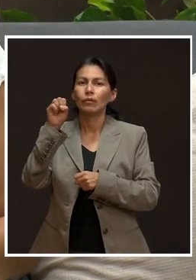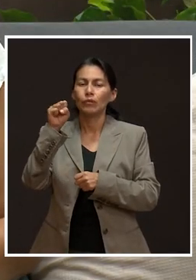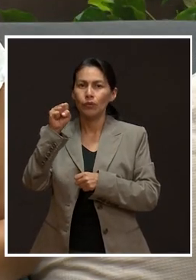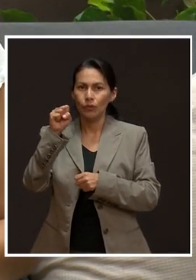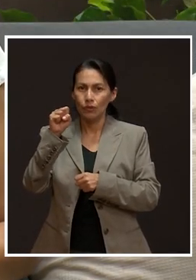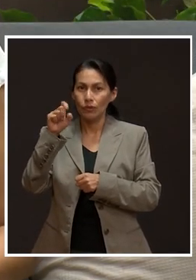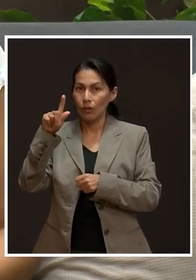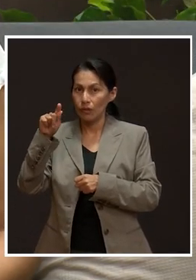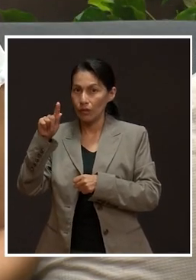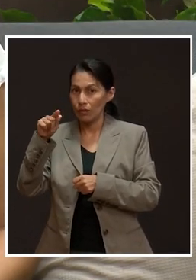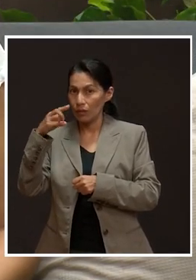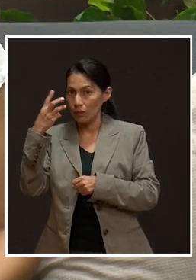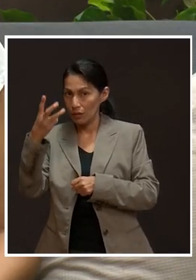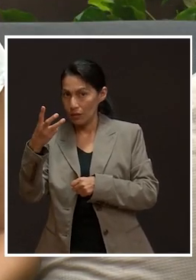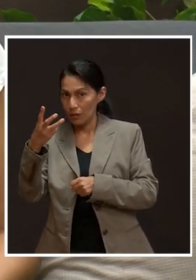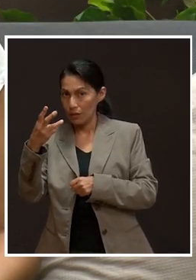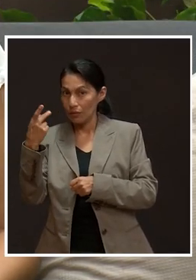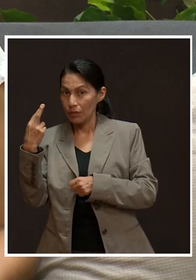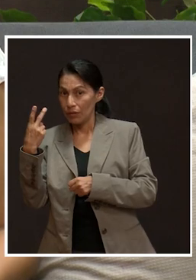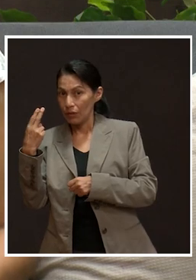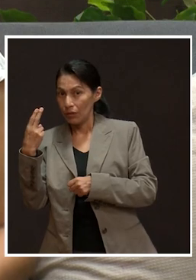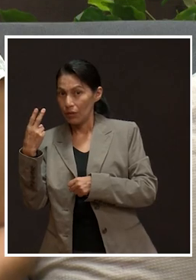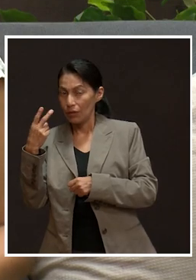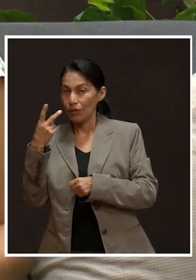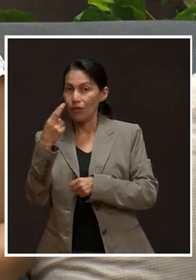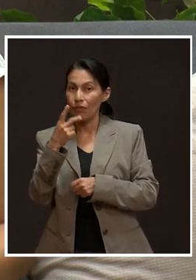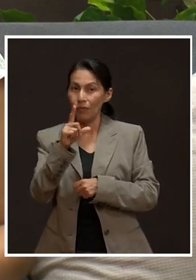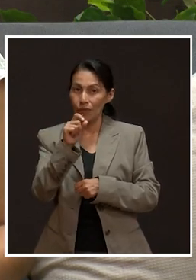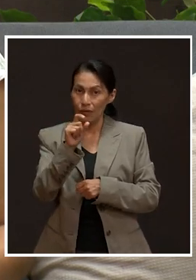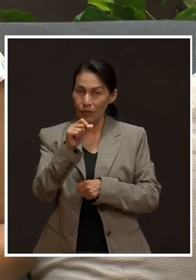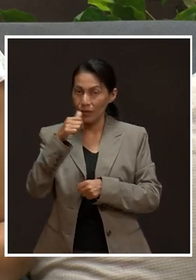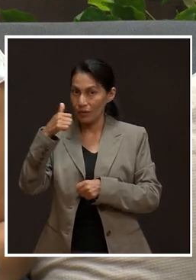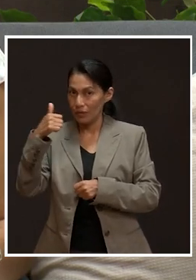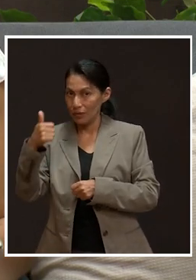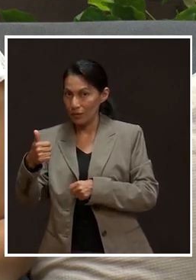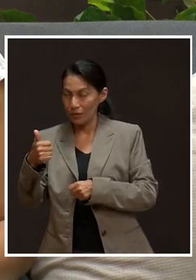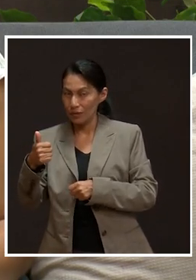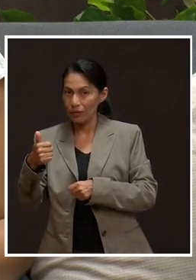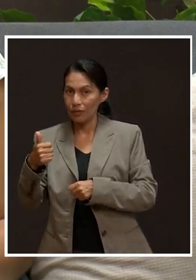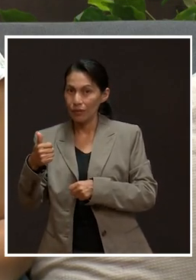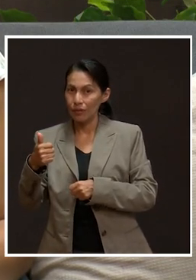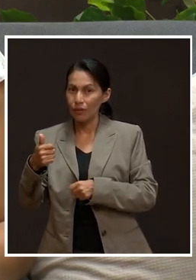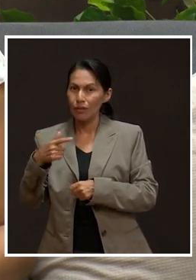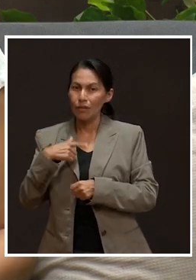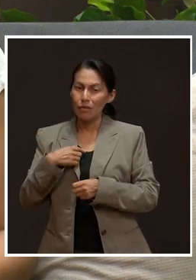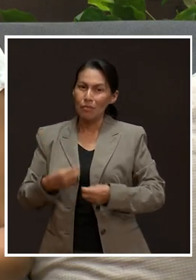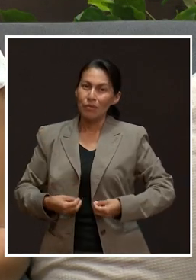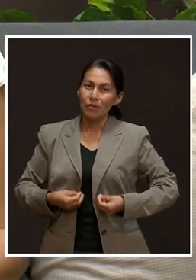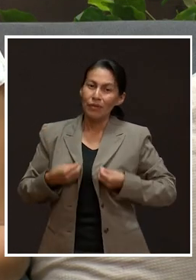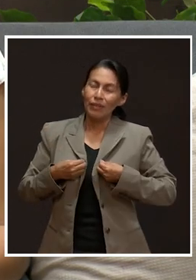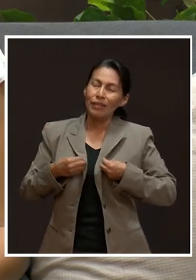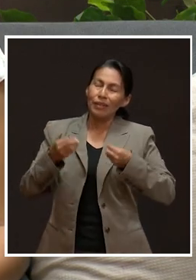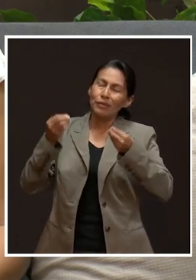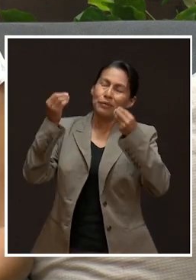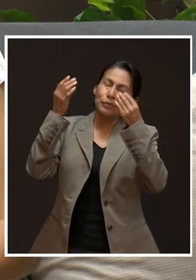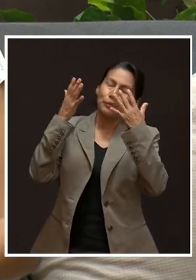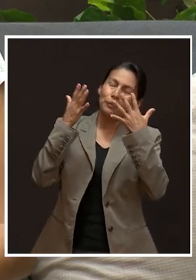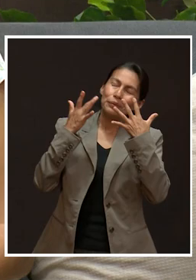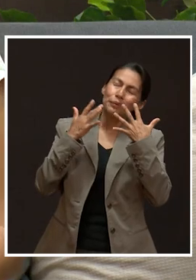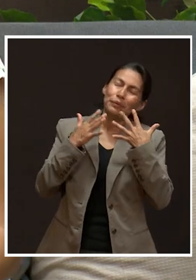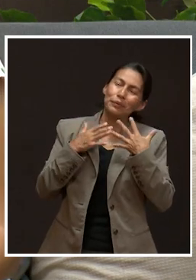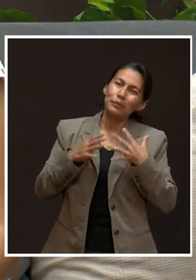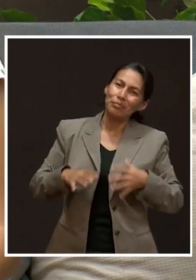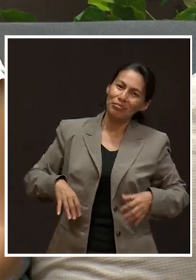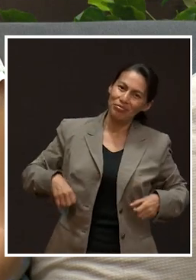Bueno, hay un versículo que es en Salmos, que es 73, 25 y 26, en los